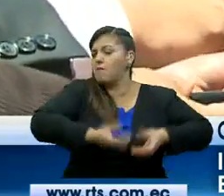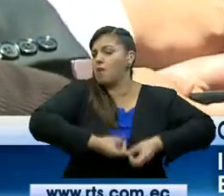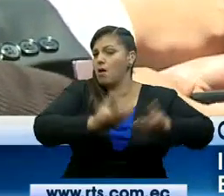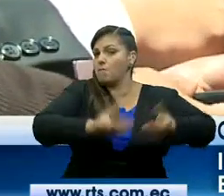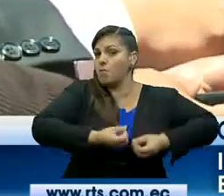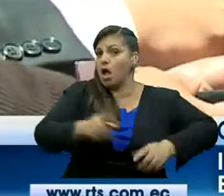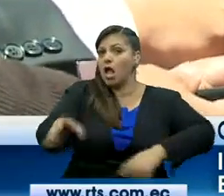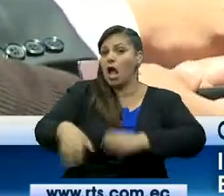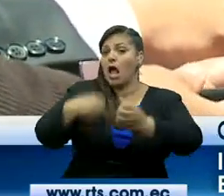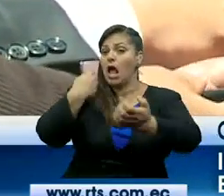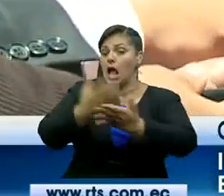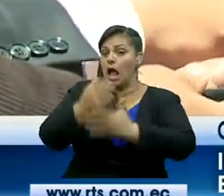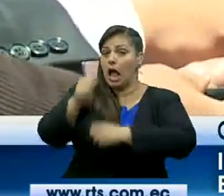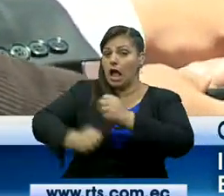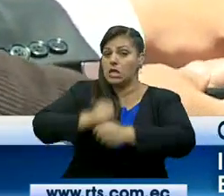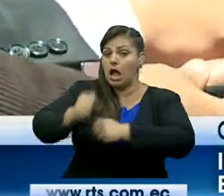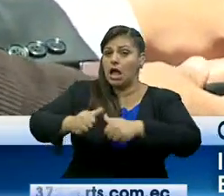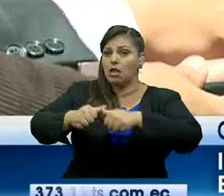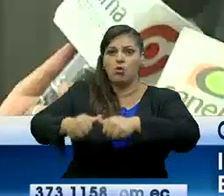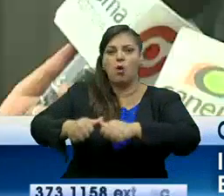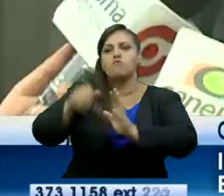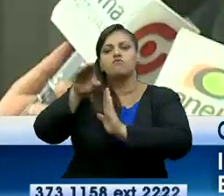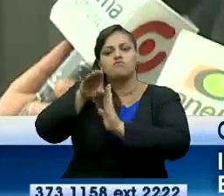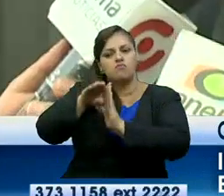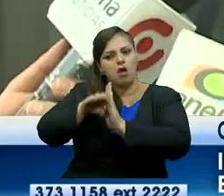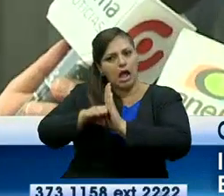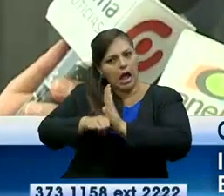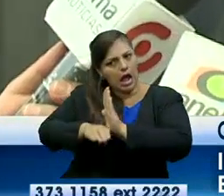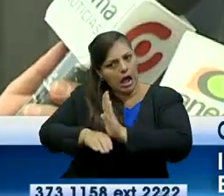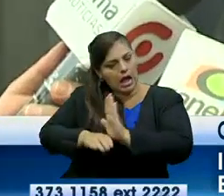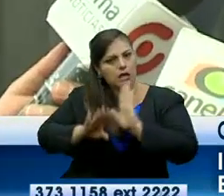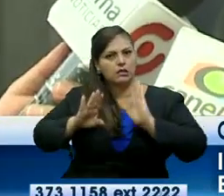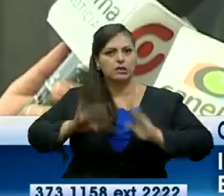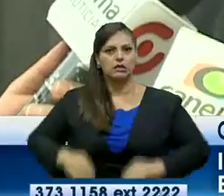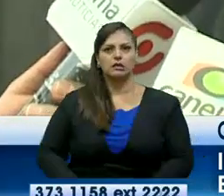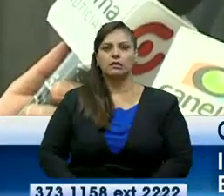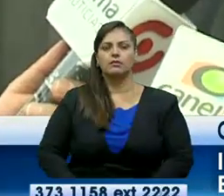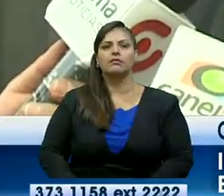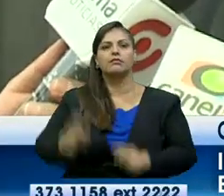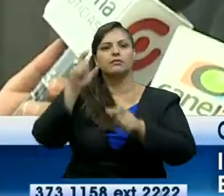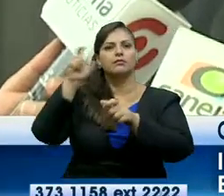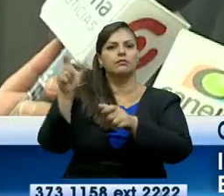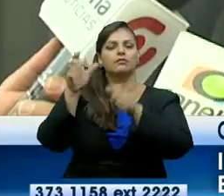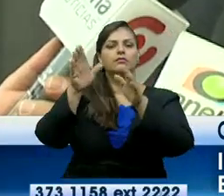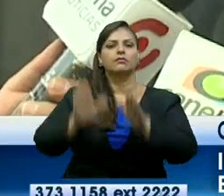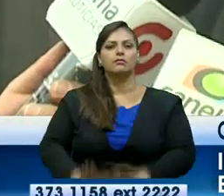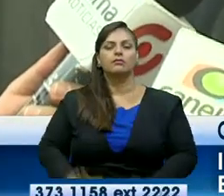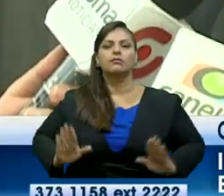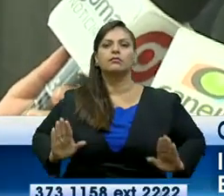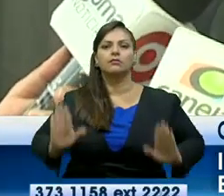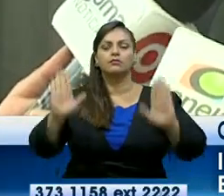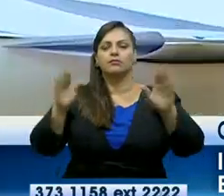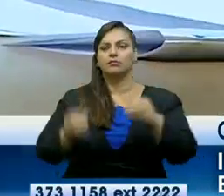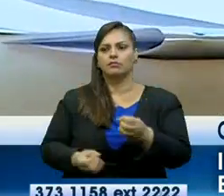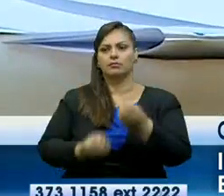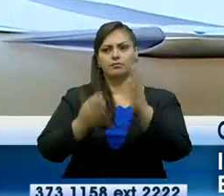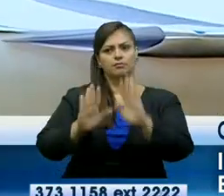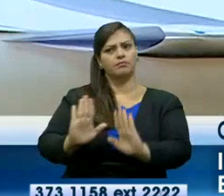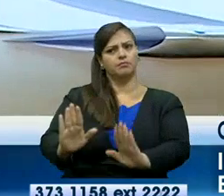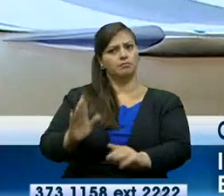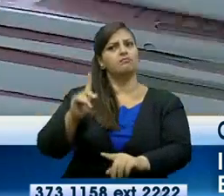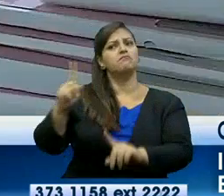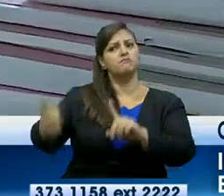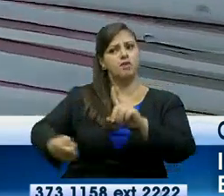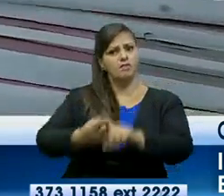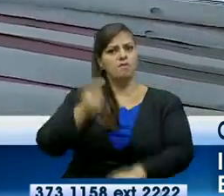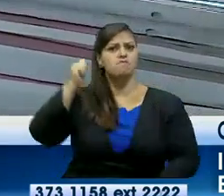del Estado ejerza su trabajo en forma efectiva. Pero el fiscal general advierte que para dar el paso a la cooperación eficaz, la información que